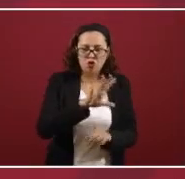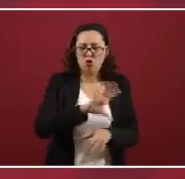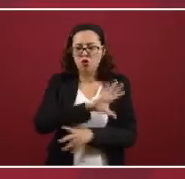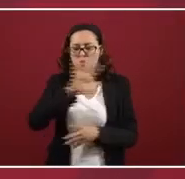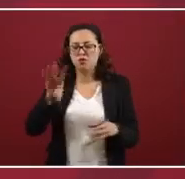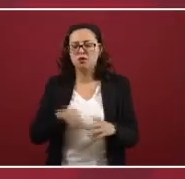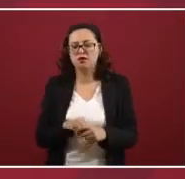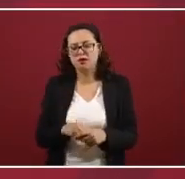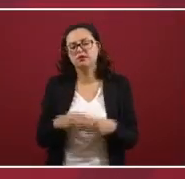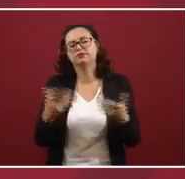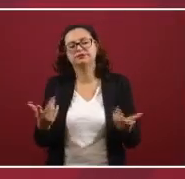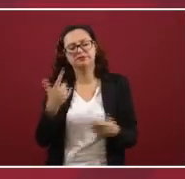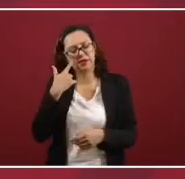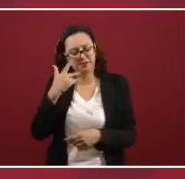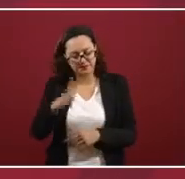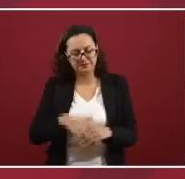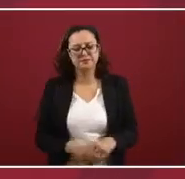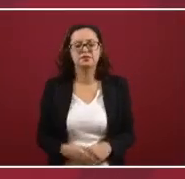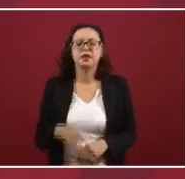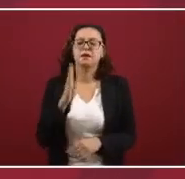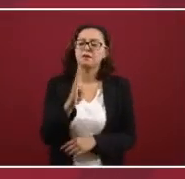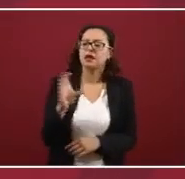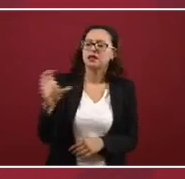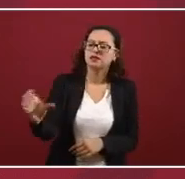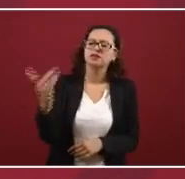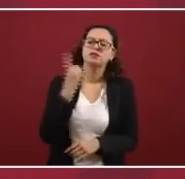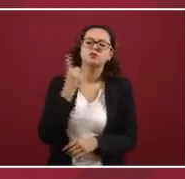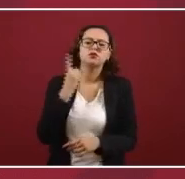diputados tiene el Congreso Local de Baja California?